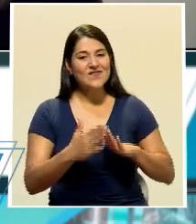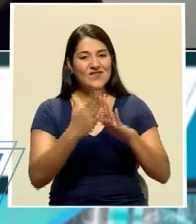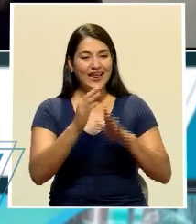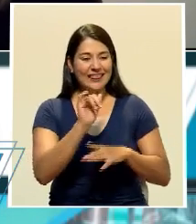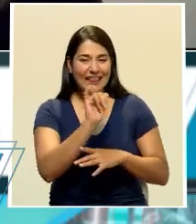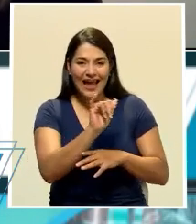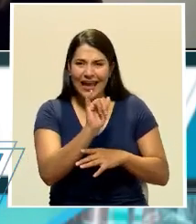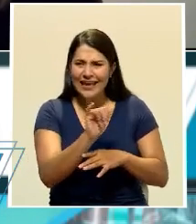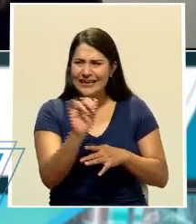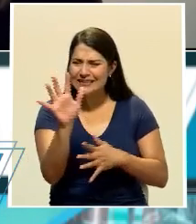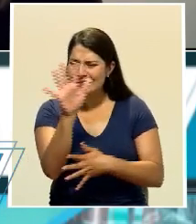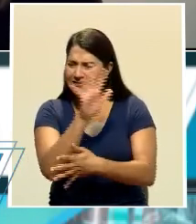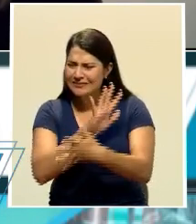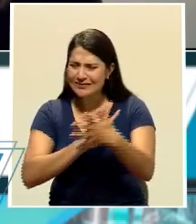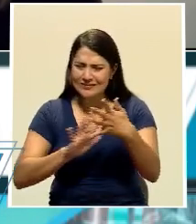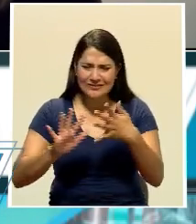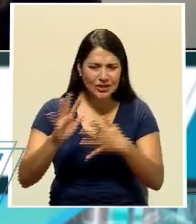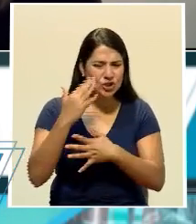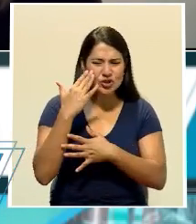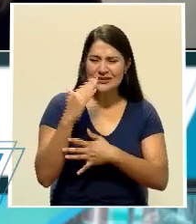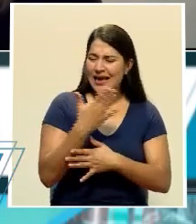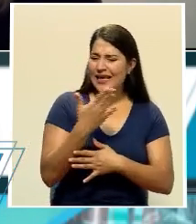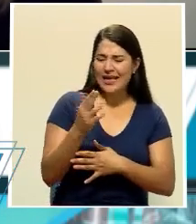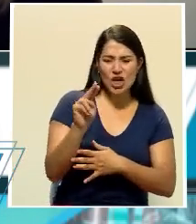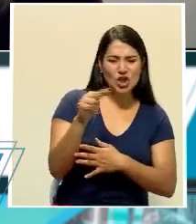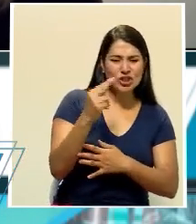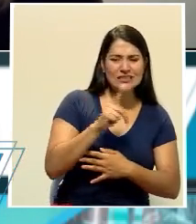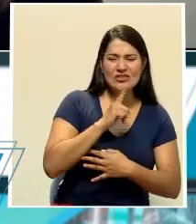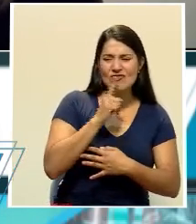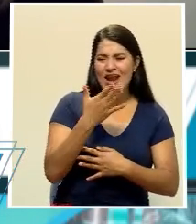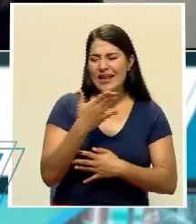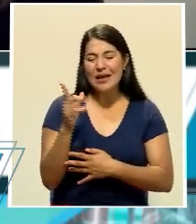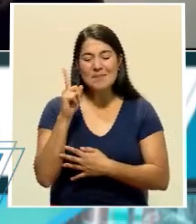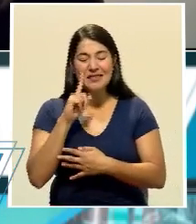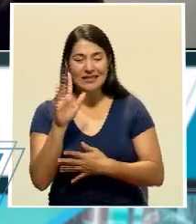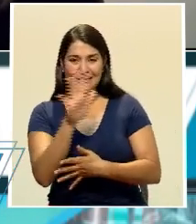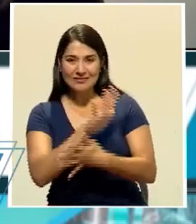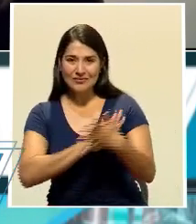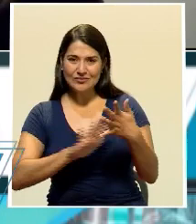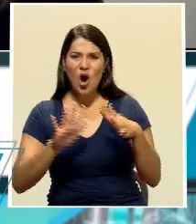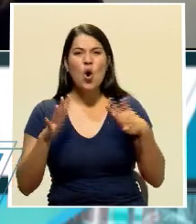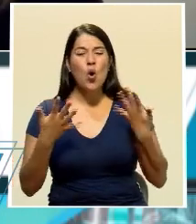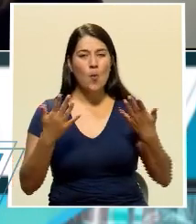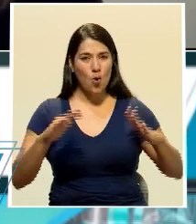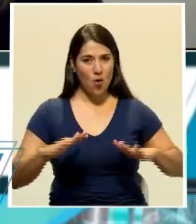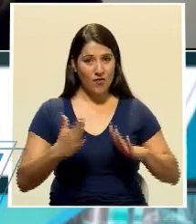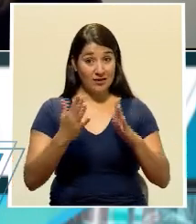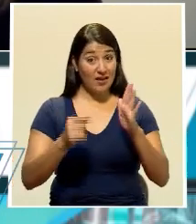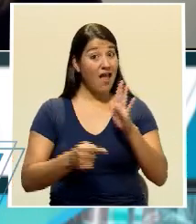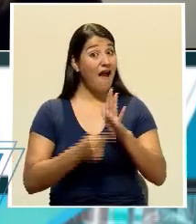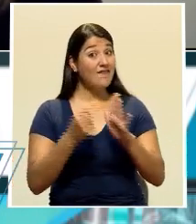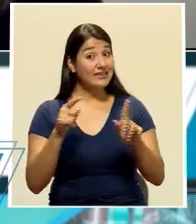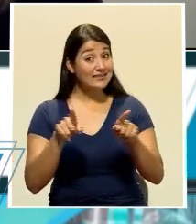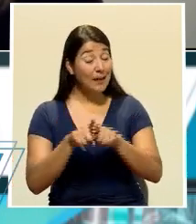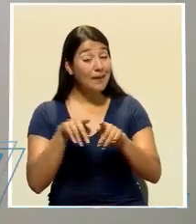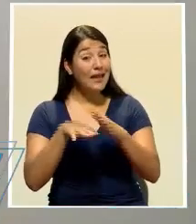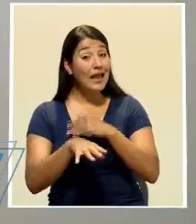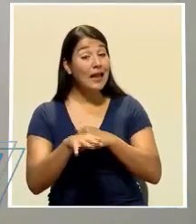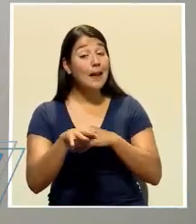este revoltijo informativo que se ve en redes y en algunos incluso medios de prensa nacional?